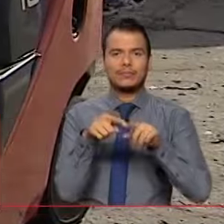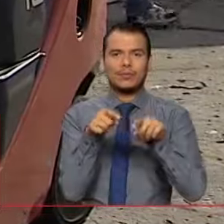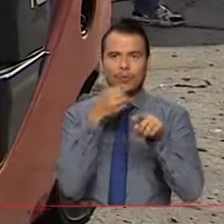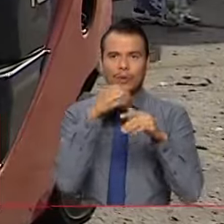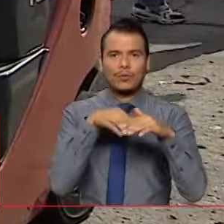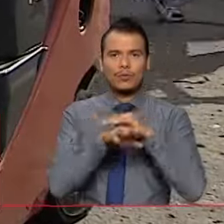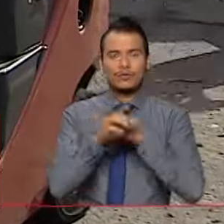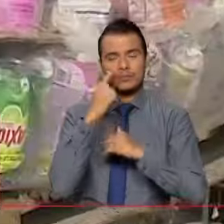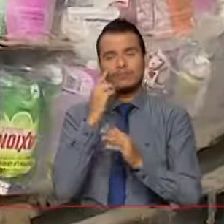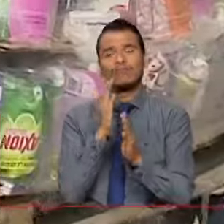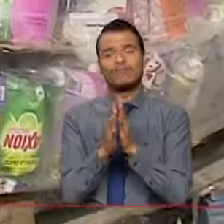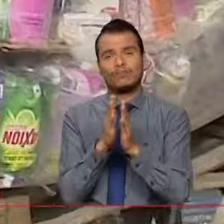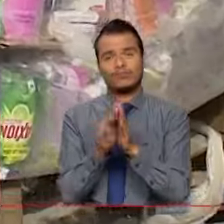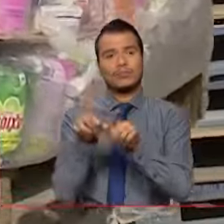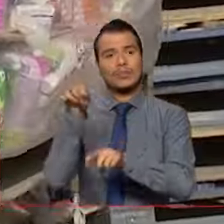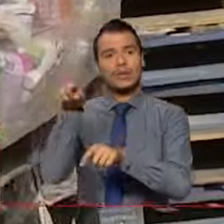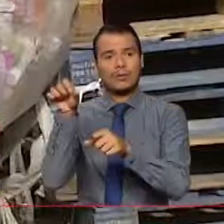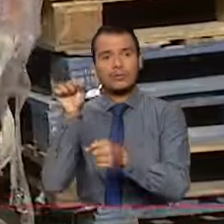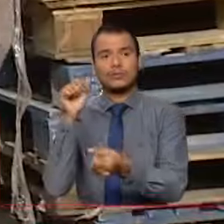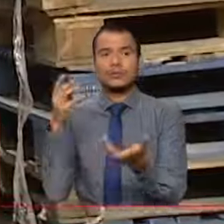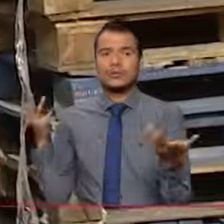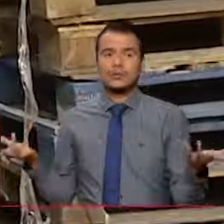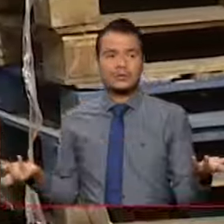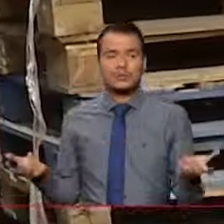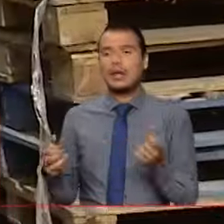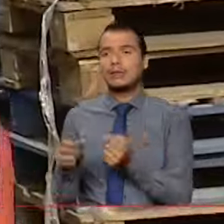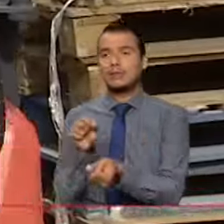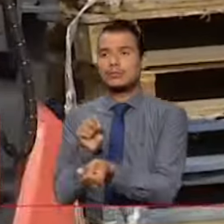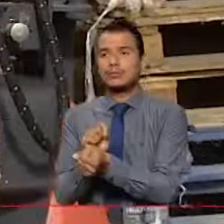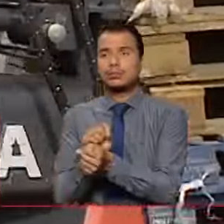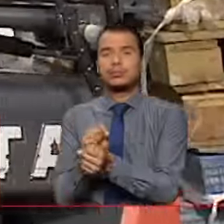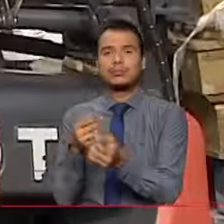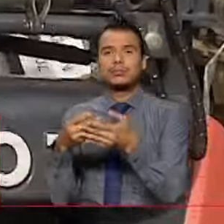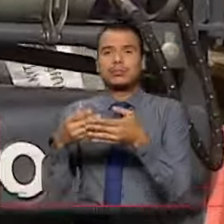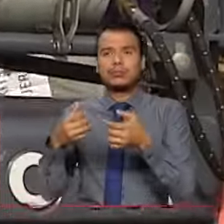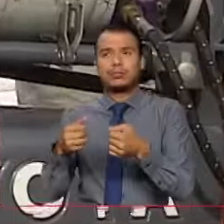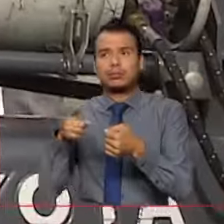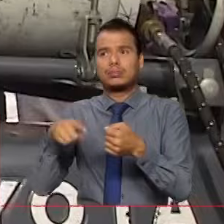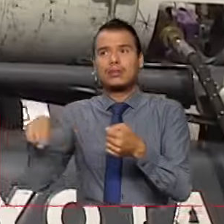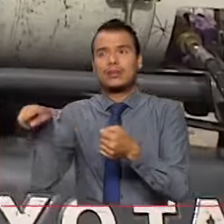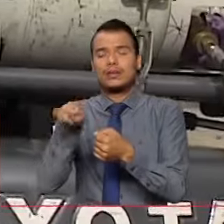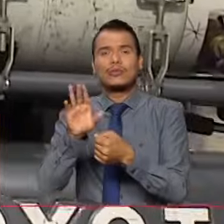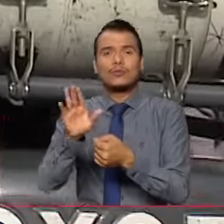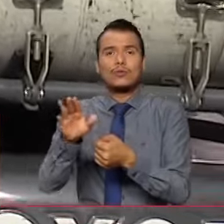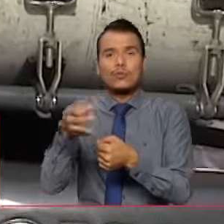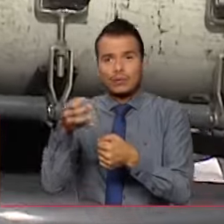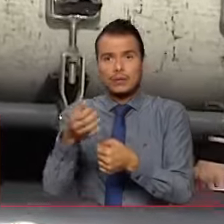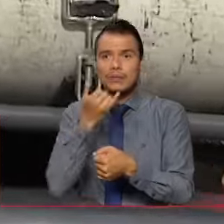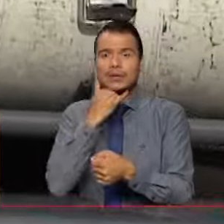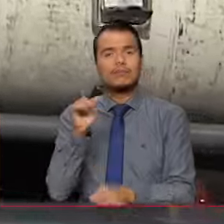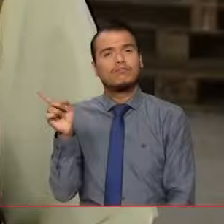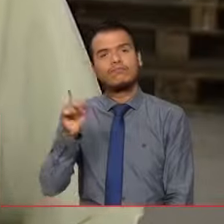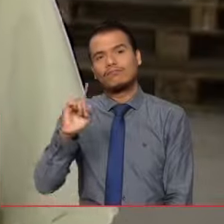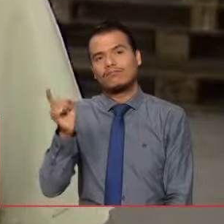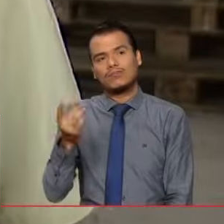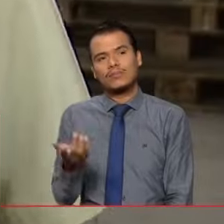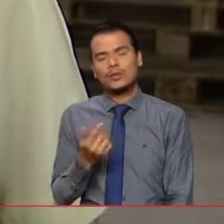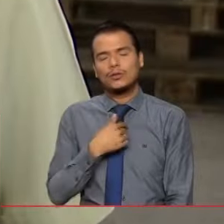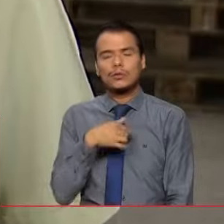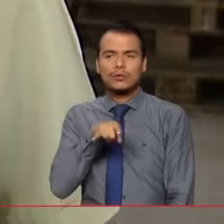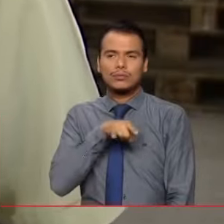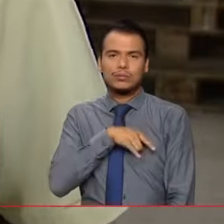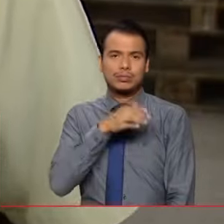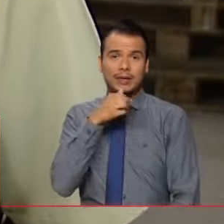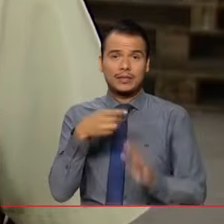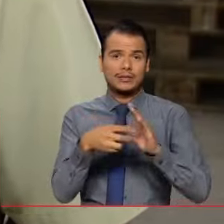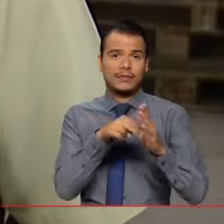muchas incluso purgan una condena siendo inocentes. Quien no se conduele ante el dolor de un ser humano no es cristiano.